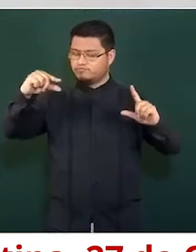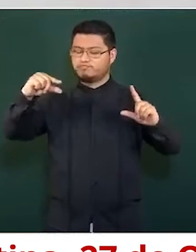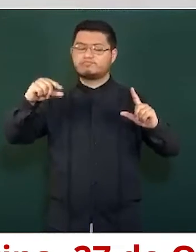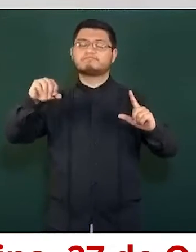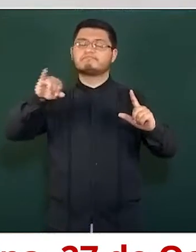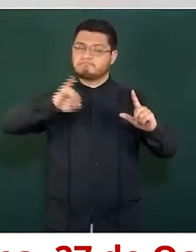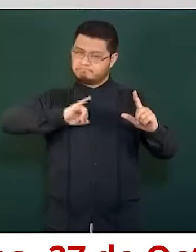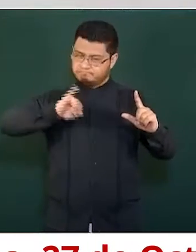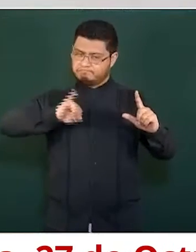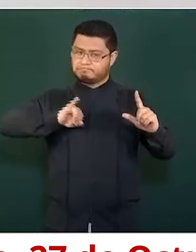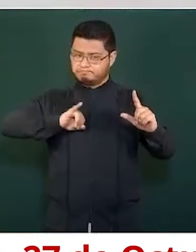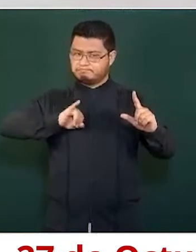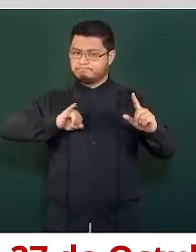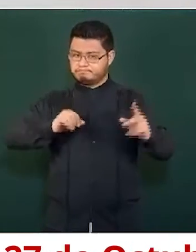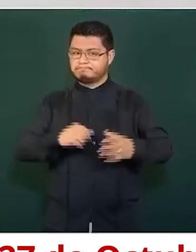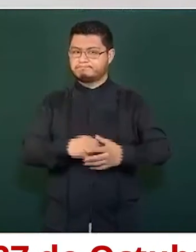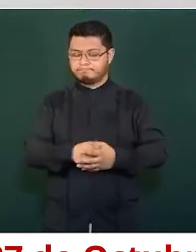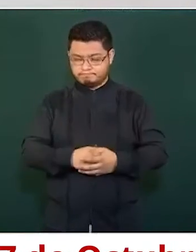Si él